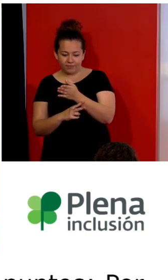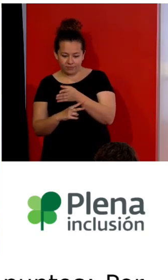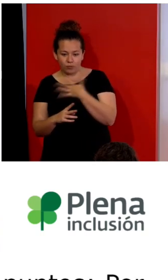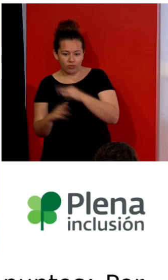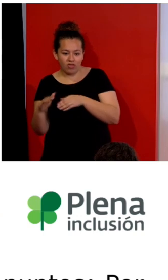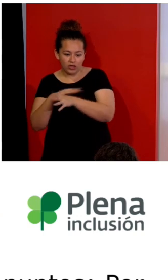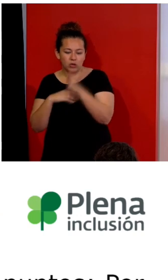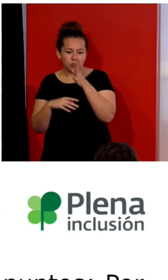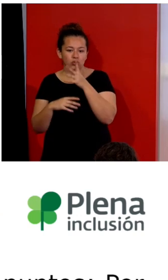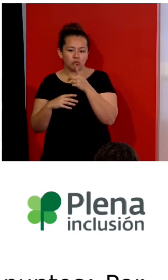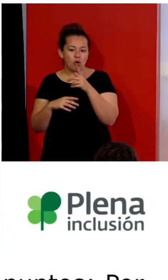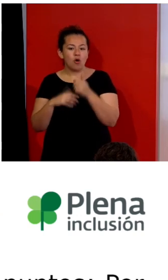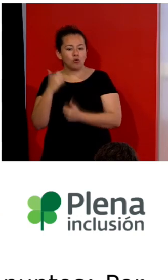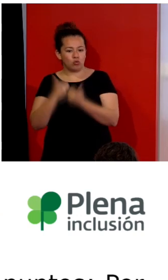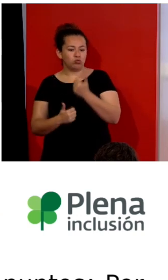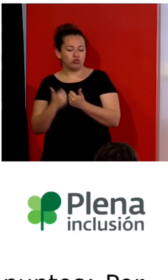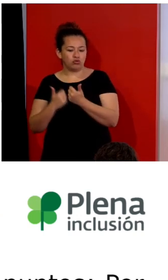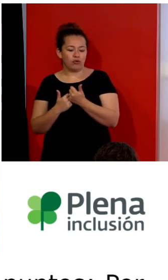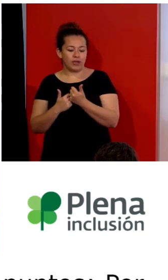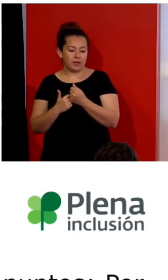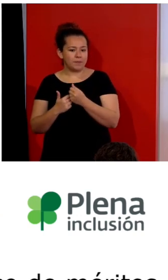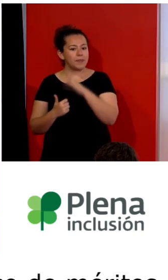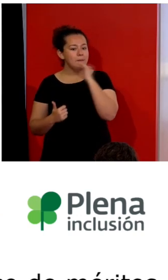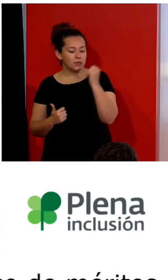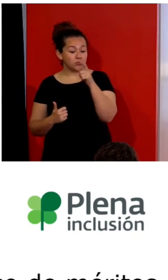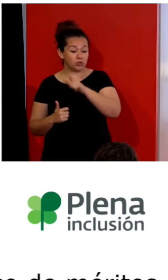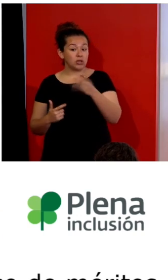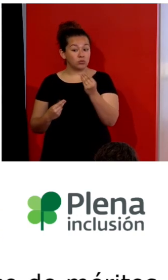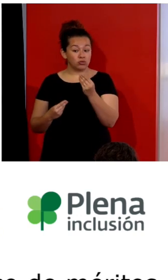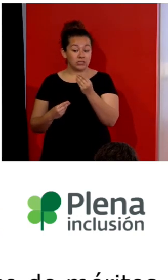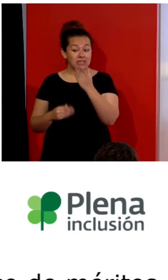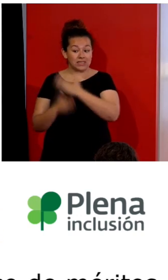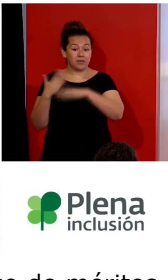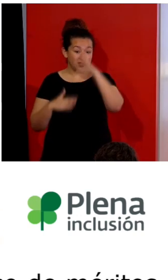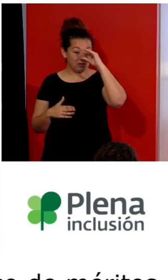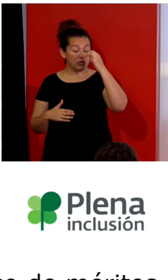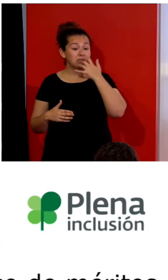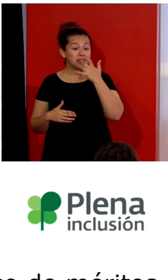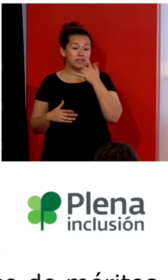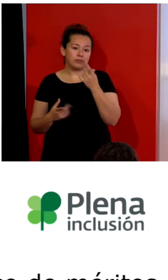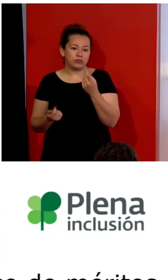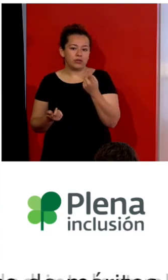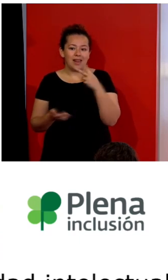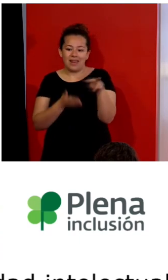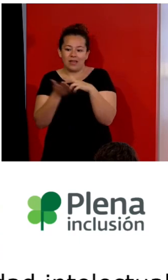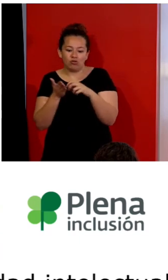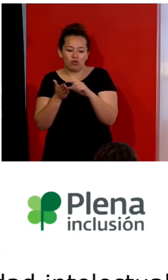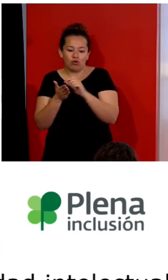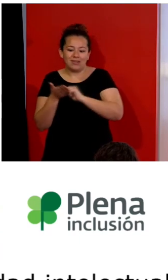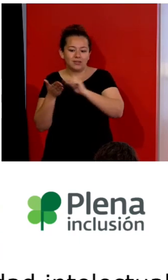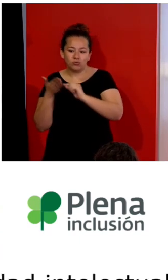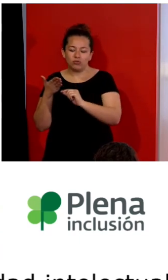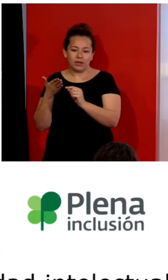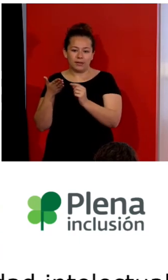Hay muchas personas con discapacidad intelectual que si las convocatorias se basan en lectoescritura no pueden acceder a la